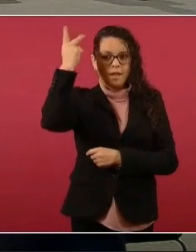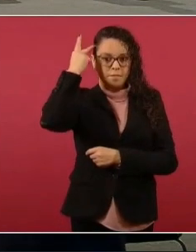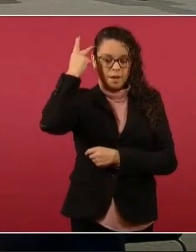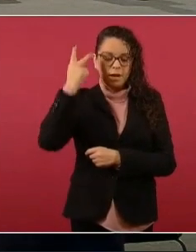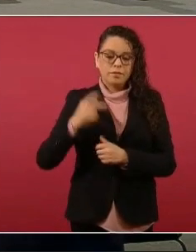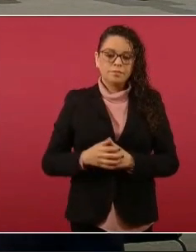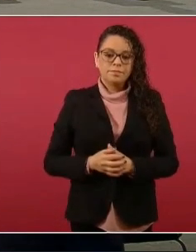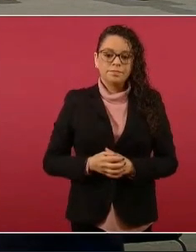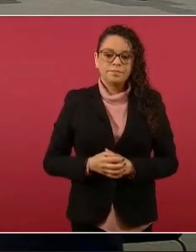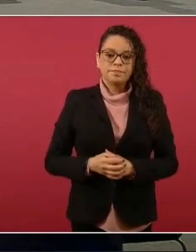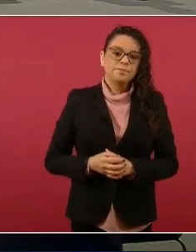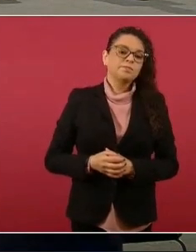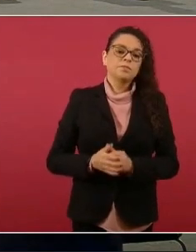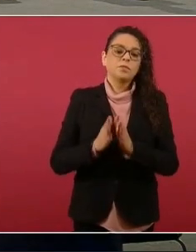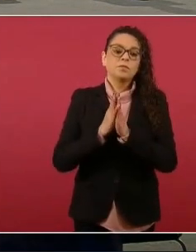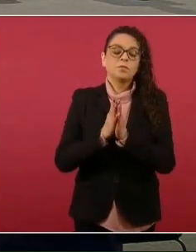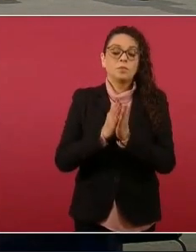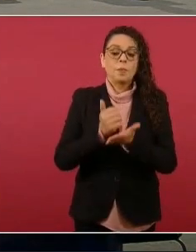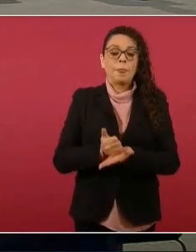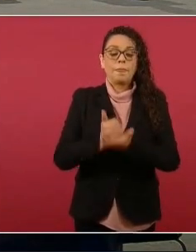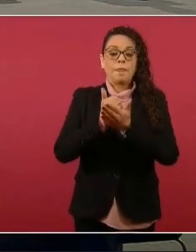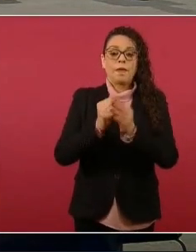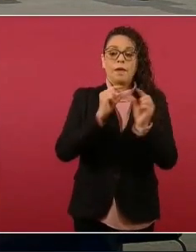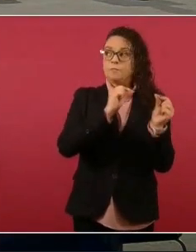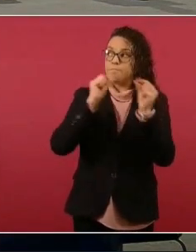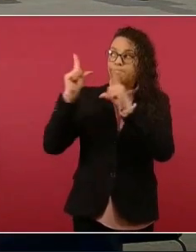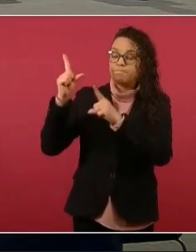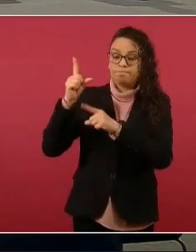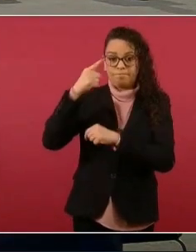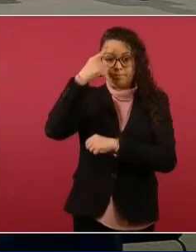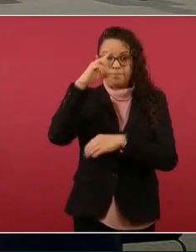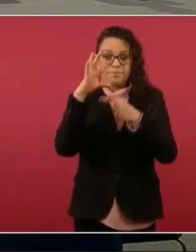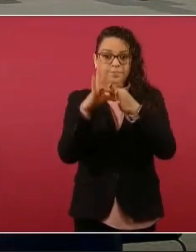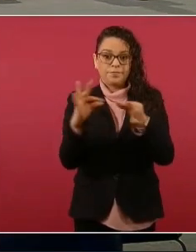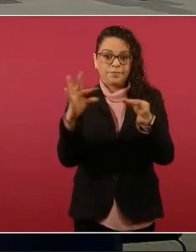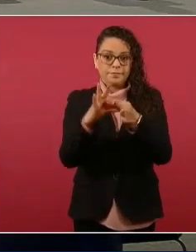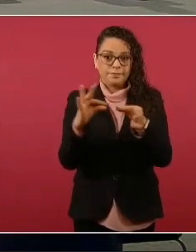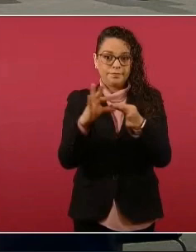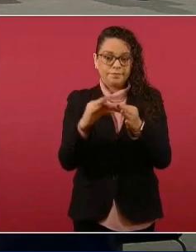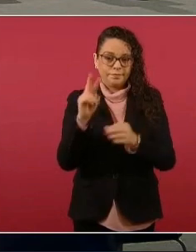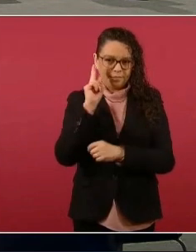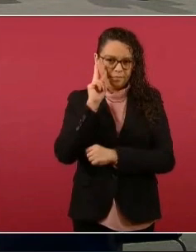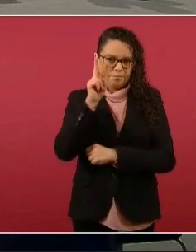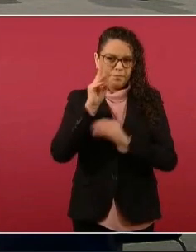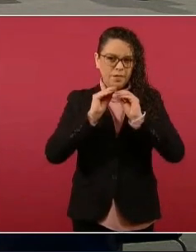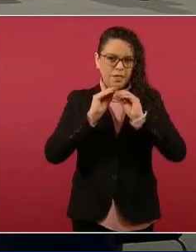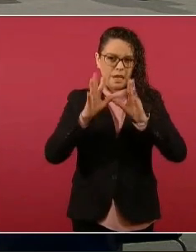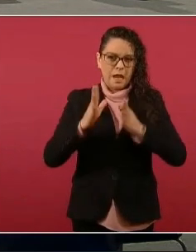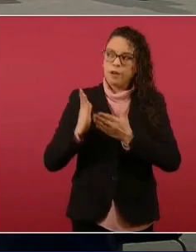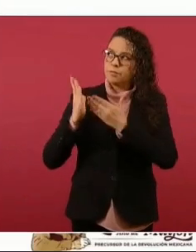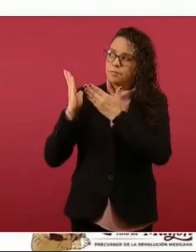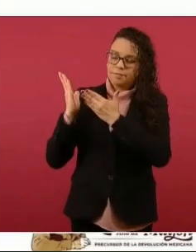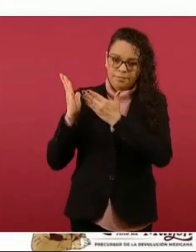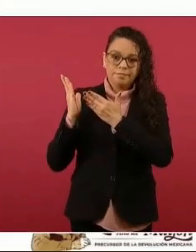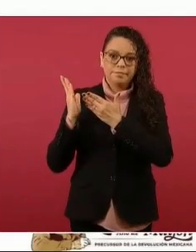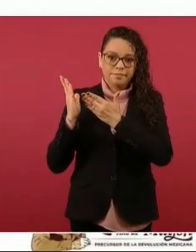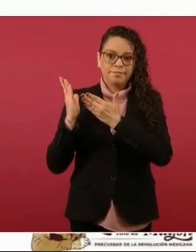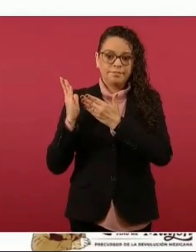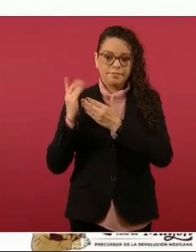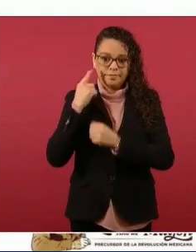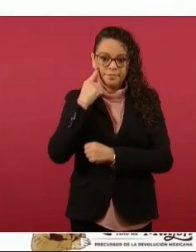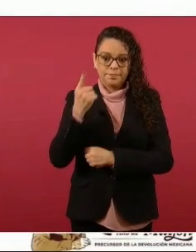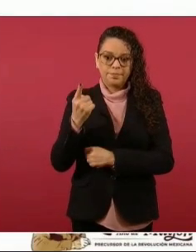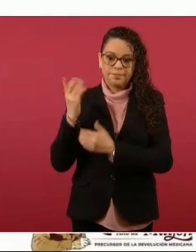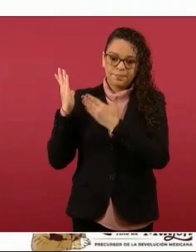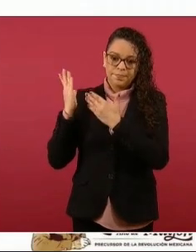si me pueden pasar la primera, por favor, imagen. Como ustedes pueden ver aquí, y es muy claro mostrarles